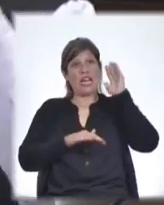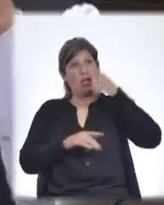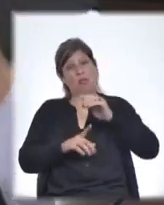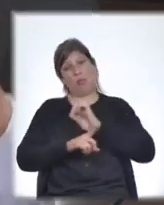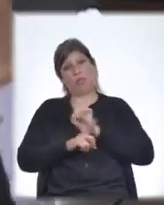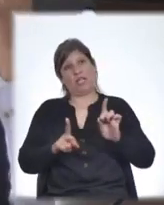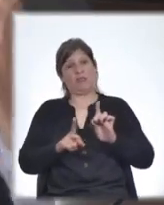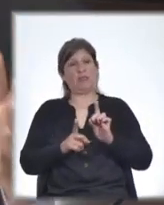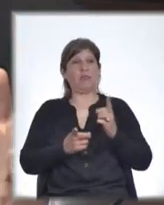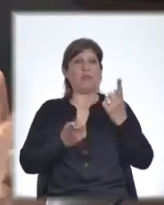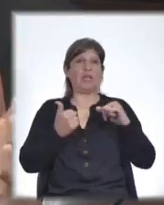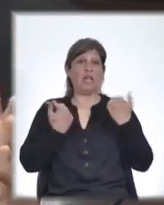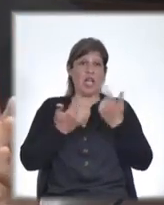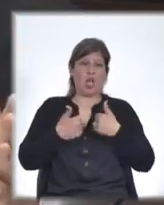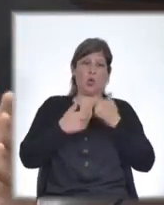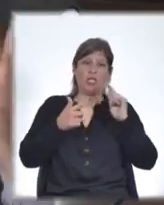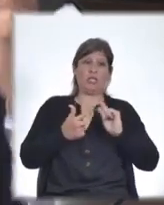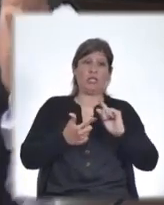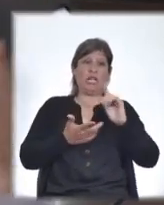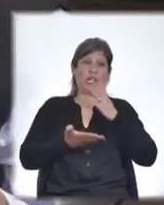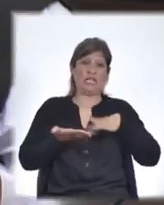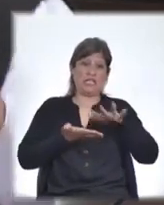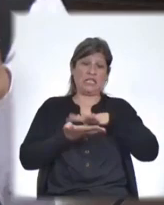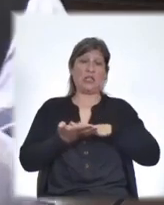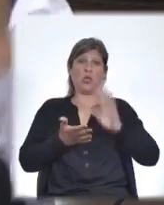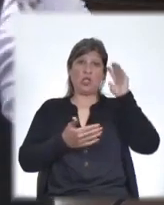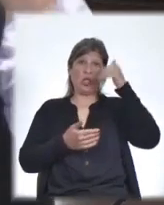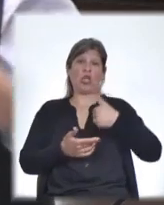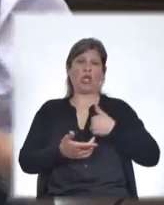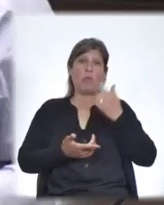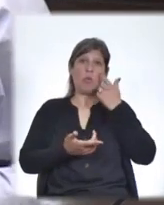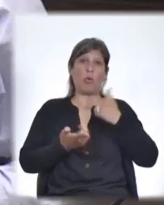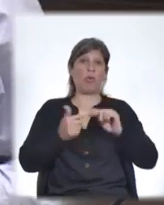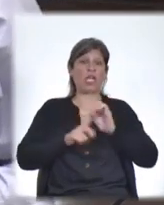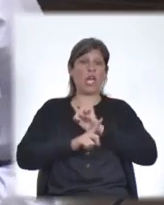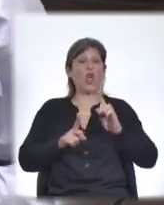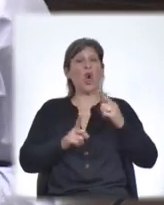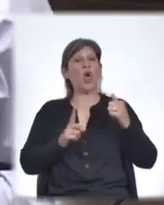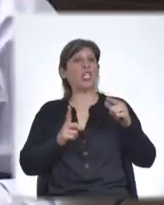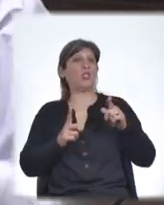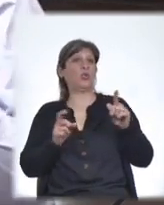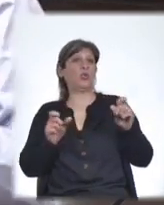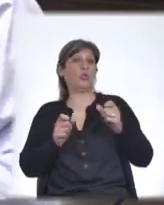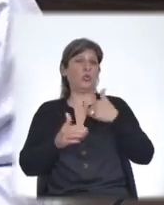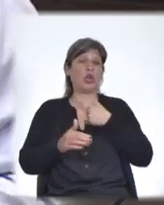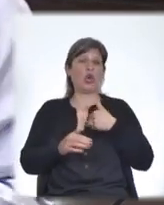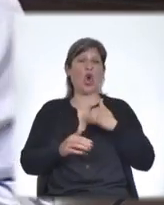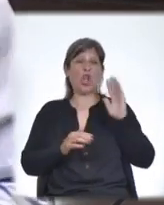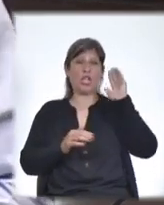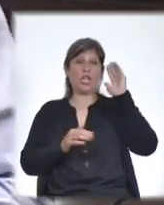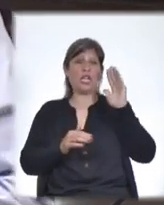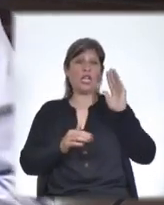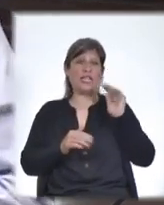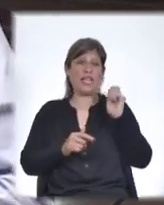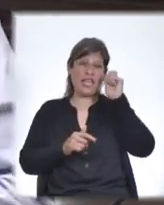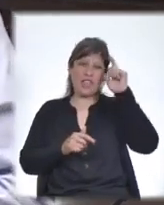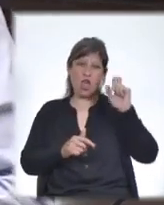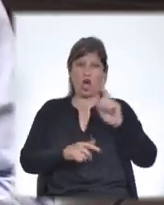nuestra convicción republicana, esto ya no es un acto de ideología, sino un acto de